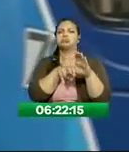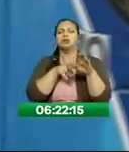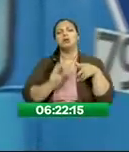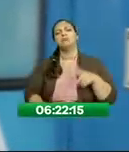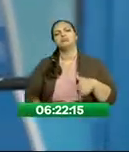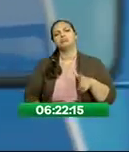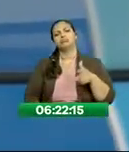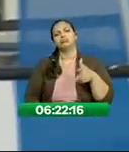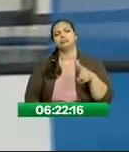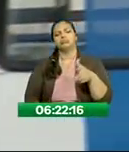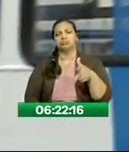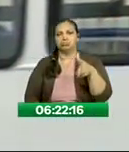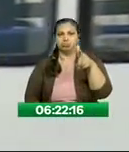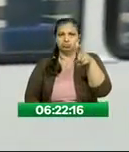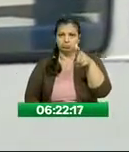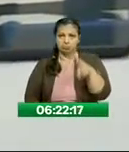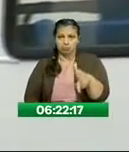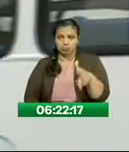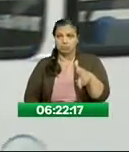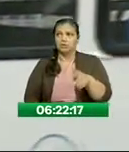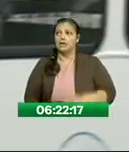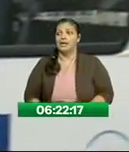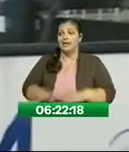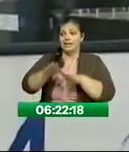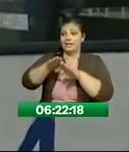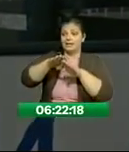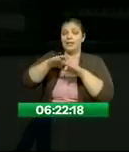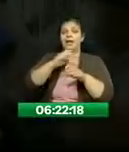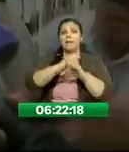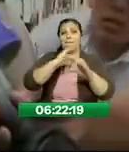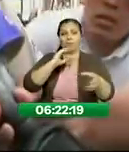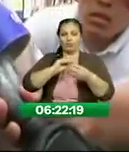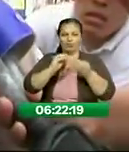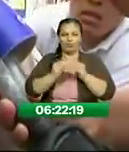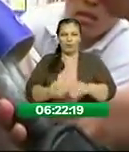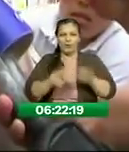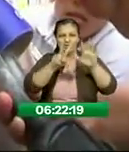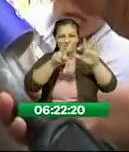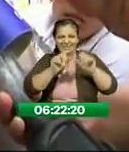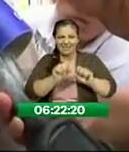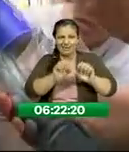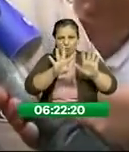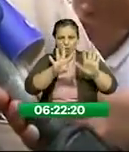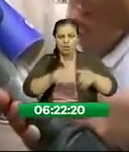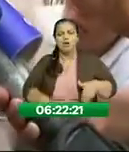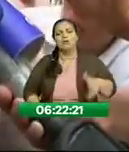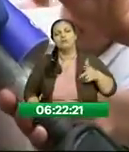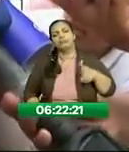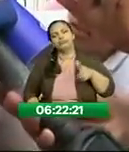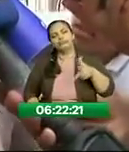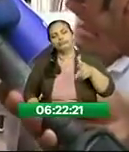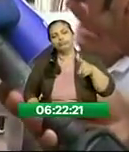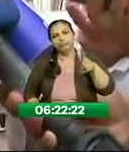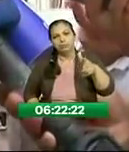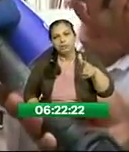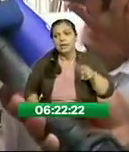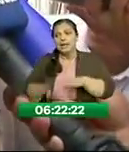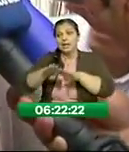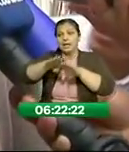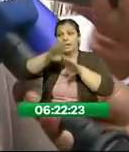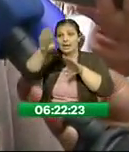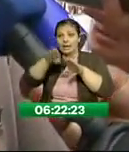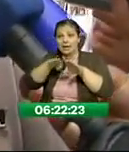bus de la línea 79. He escuchado tres disparos, manifiestan los señores que han estado en el lugar. No hay heridos, solo la persona que se